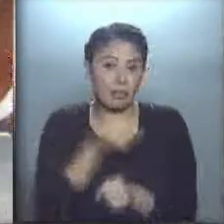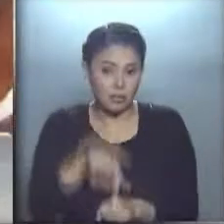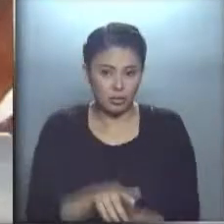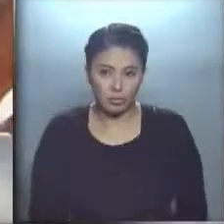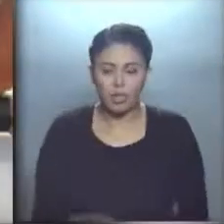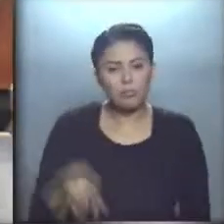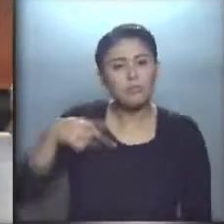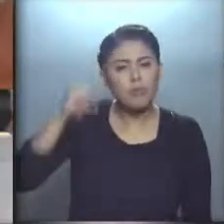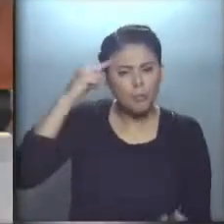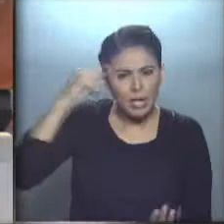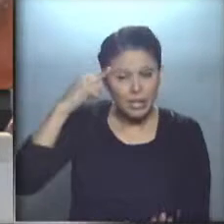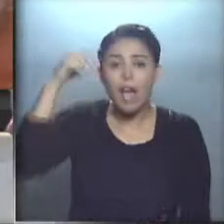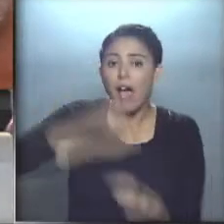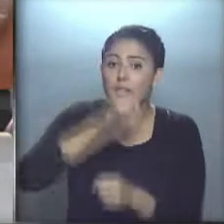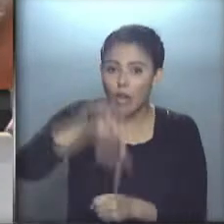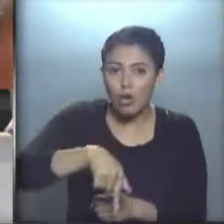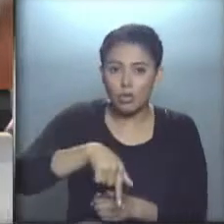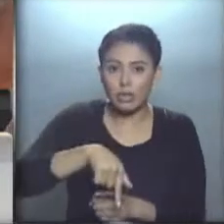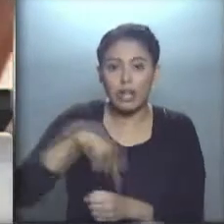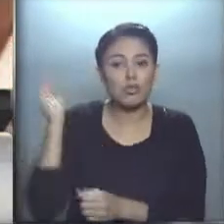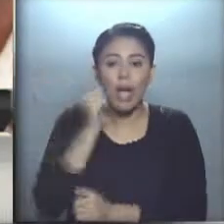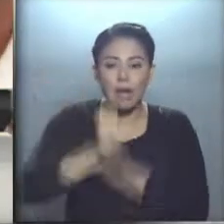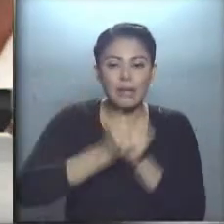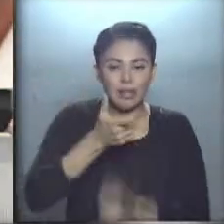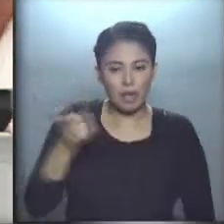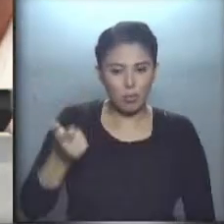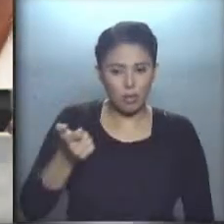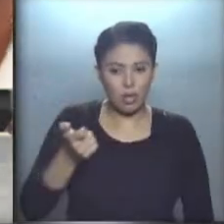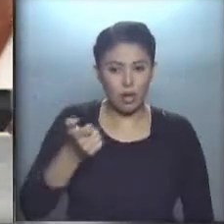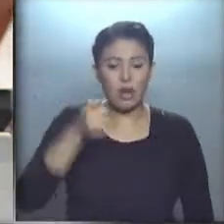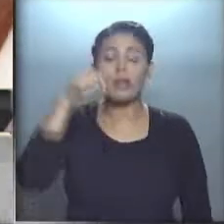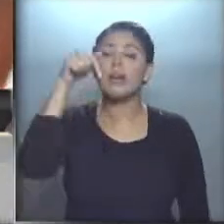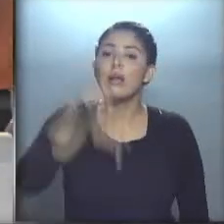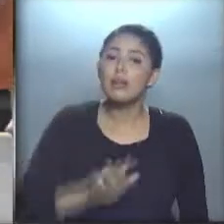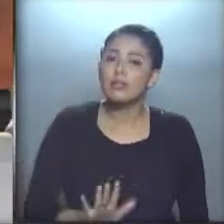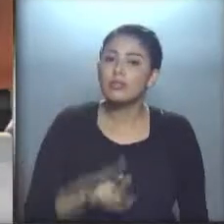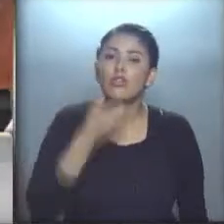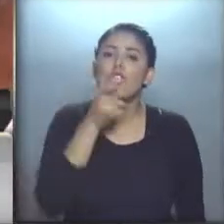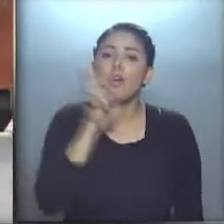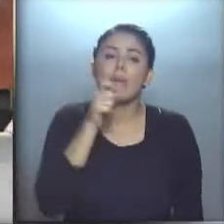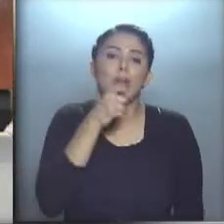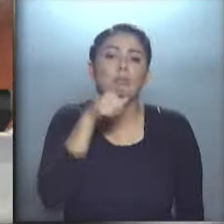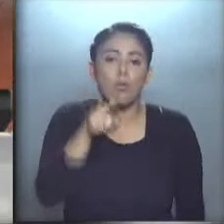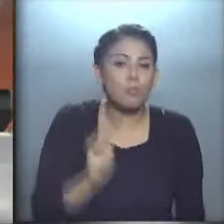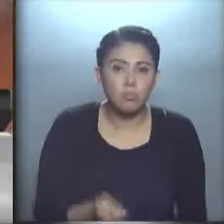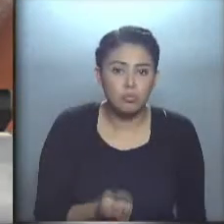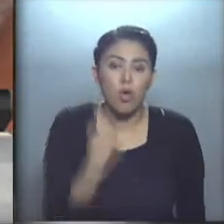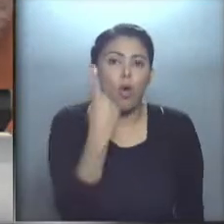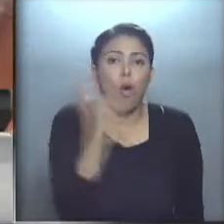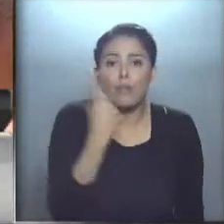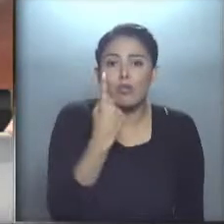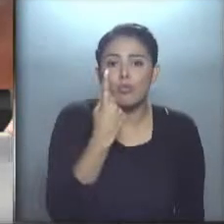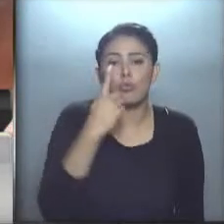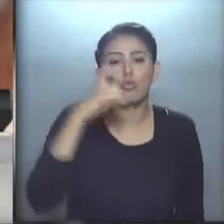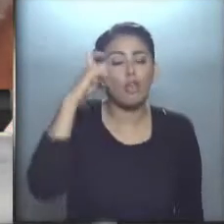Vos imaginate que en este momento las empresas de celulares, las prestadoras de este servicio, te cobran vos 1 minuto 10